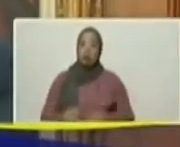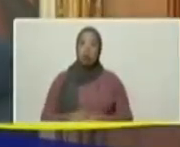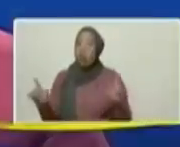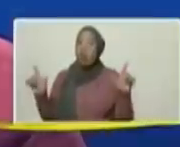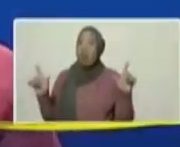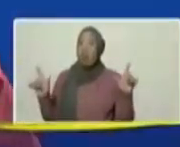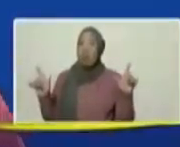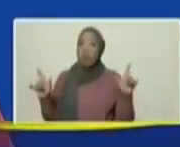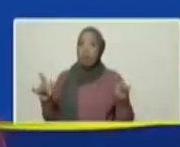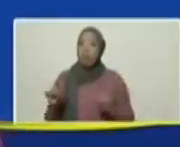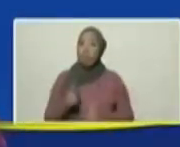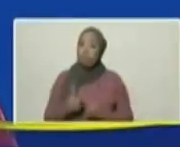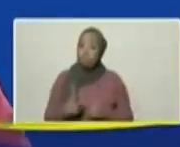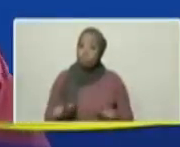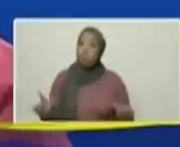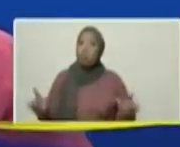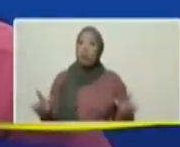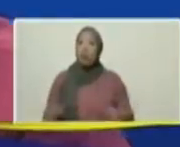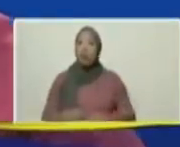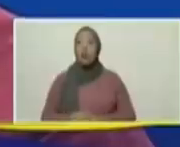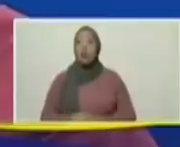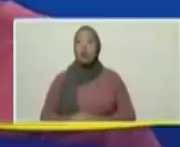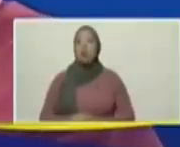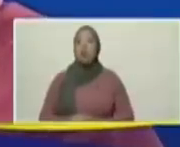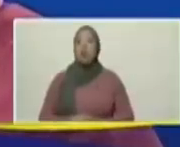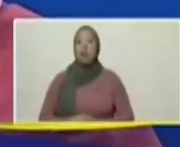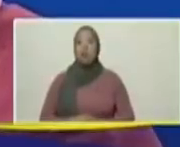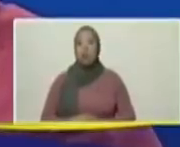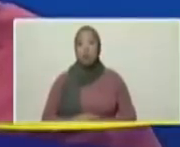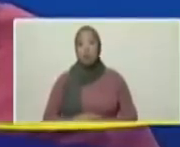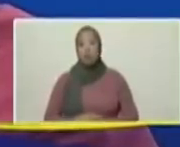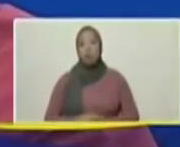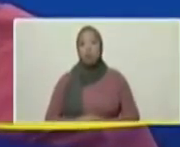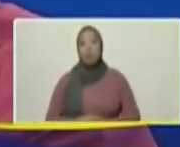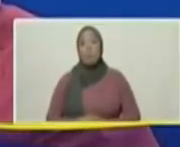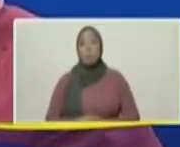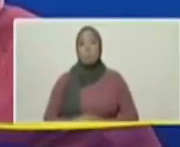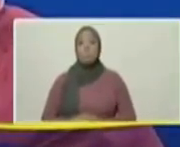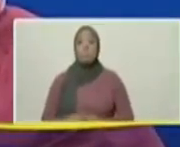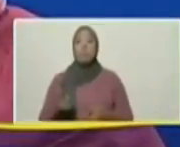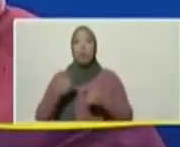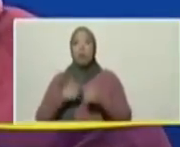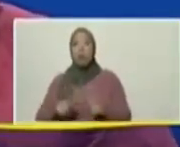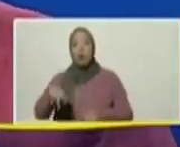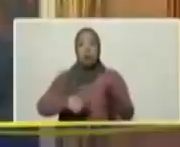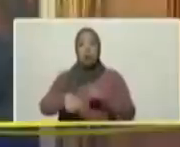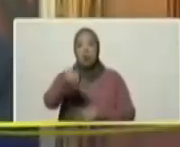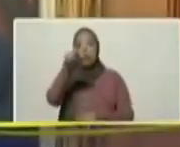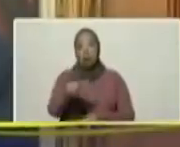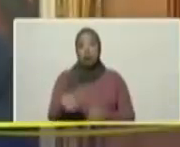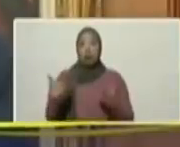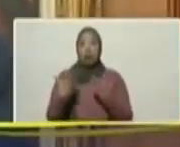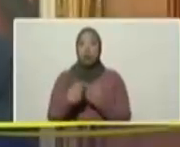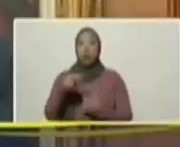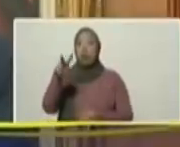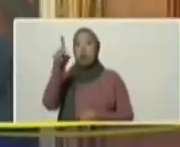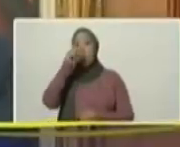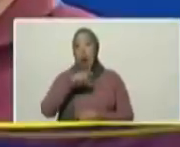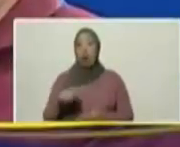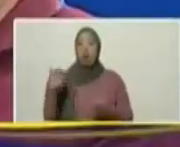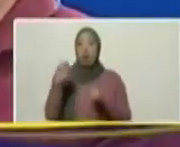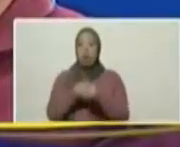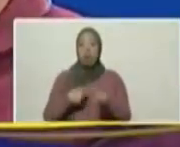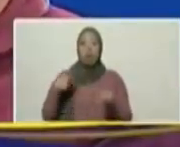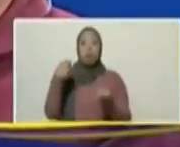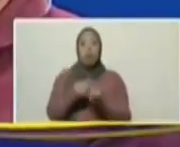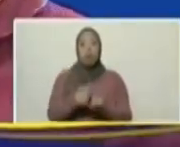llamado encuentro nacional allá en Venezuela contra el fascismo, que buscaba allí conmemorar 20 años ya del fallido golpe de